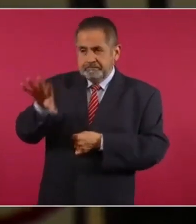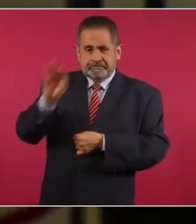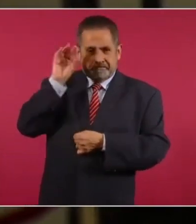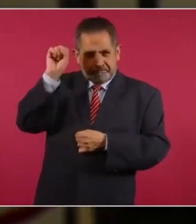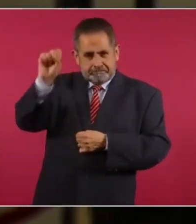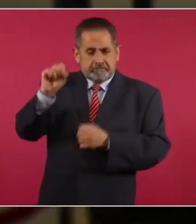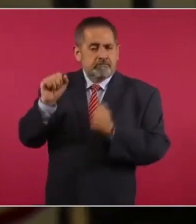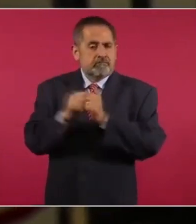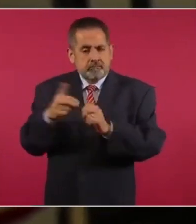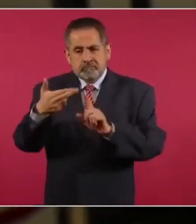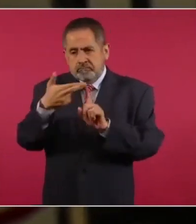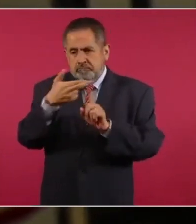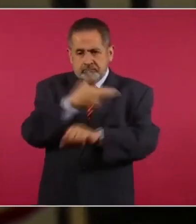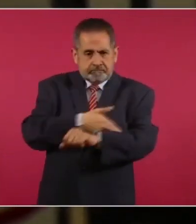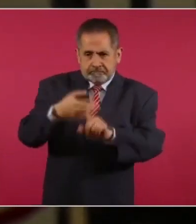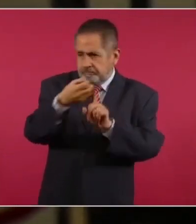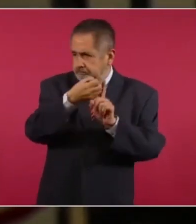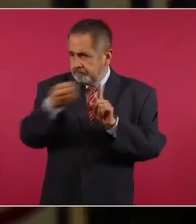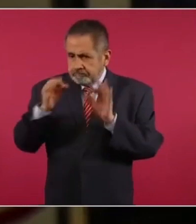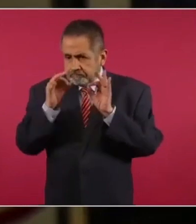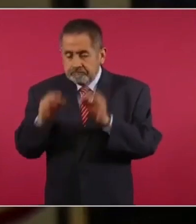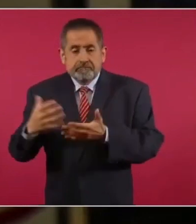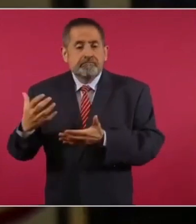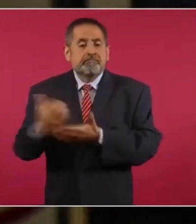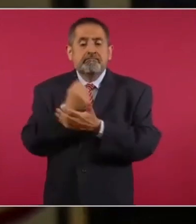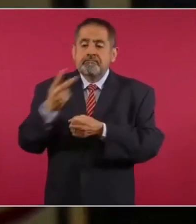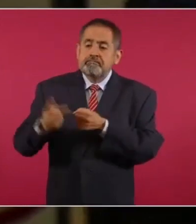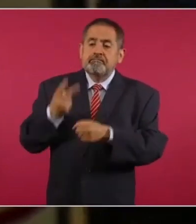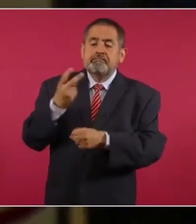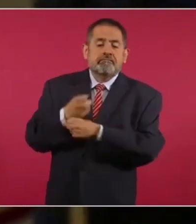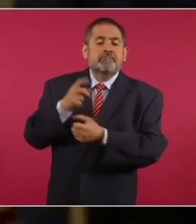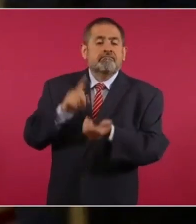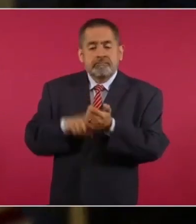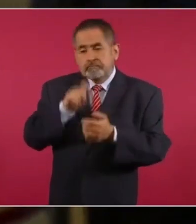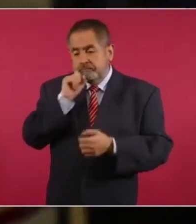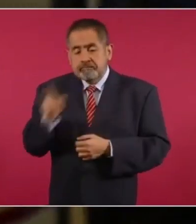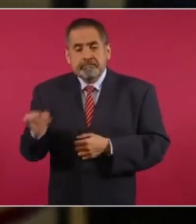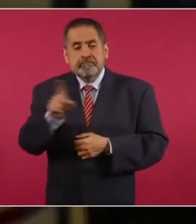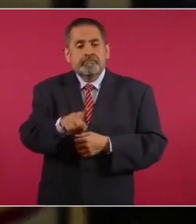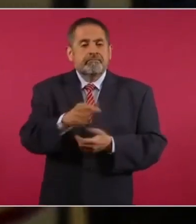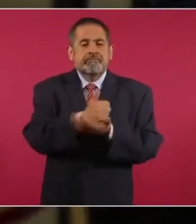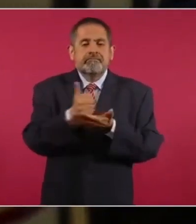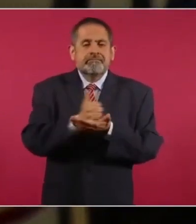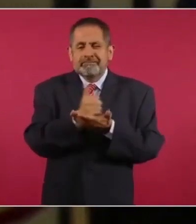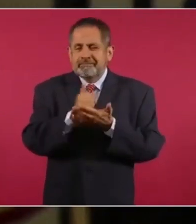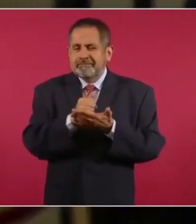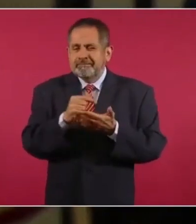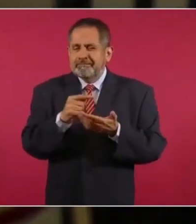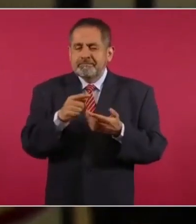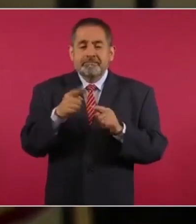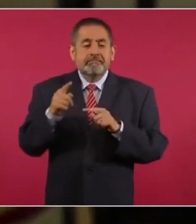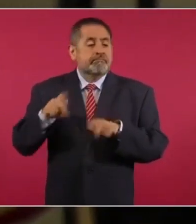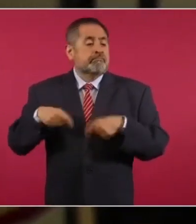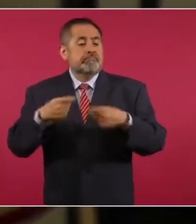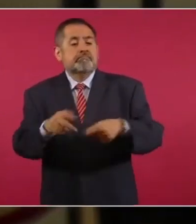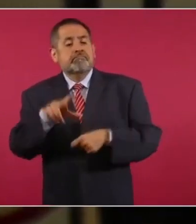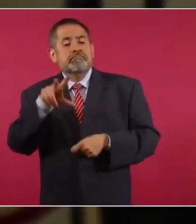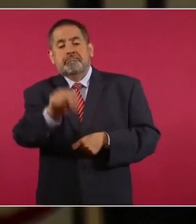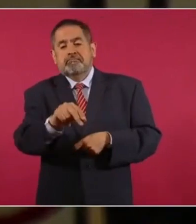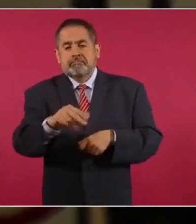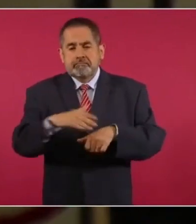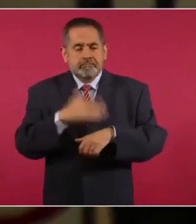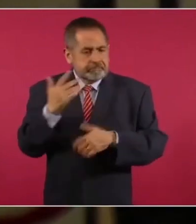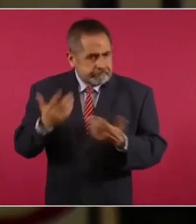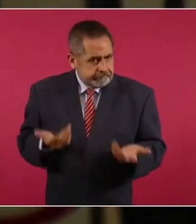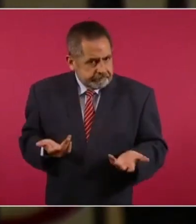con todos los procedimientos correctos, ganando por segunda ocasión la planilla azul, pero le negaron la toma de nota, por